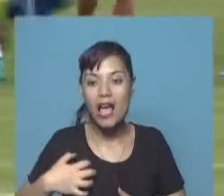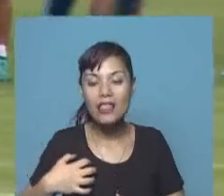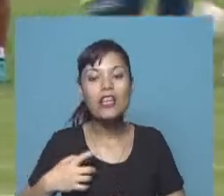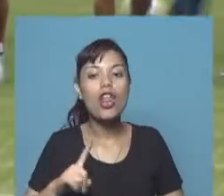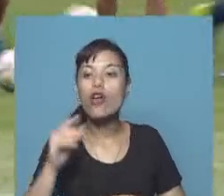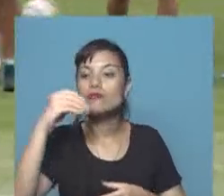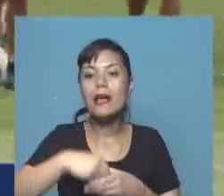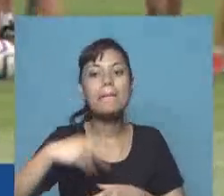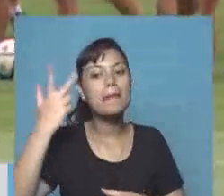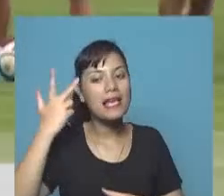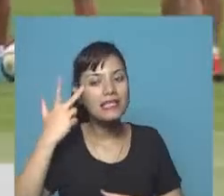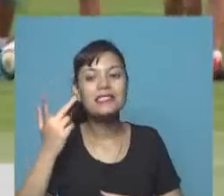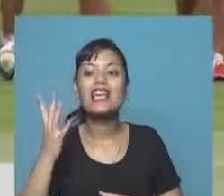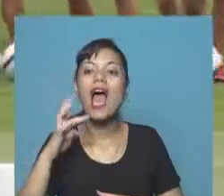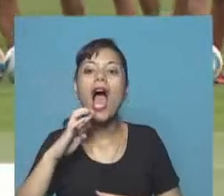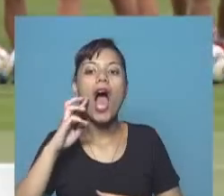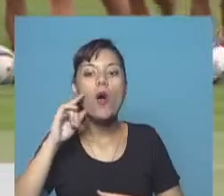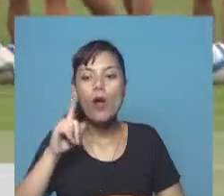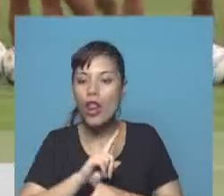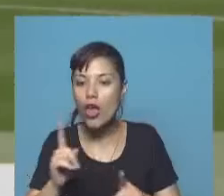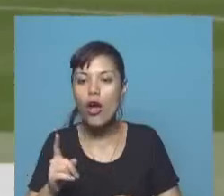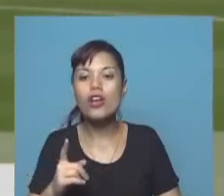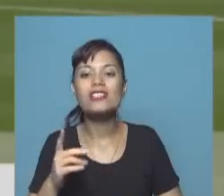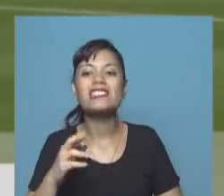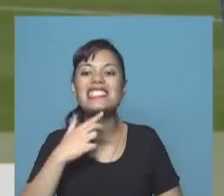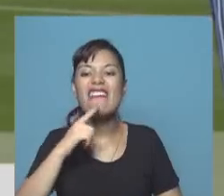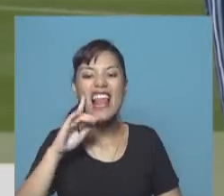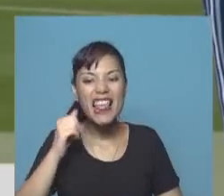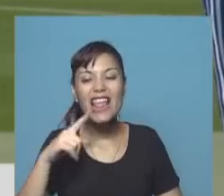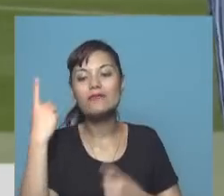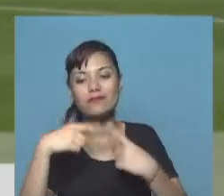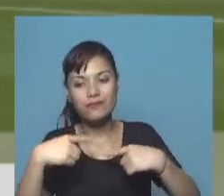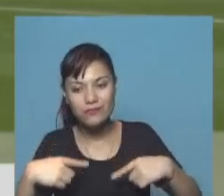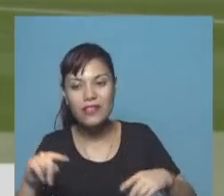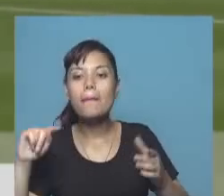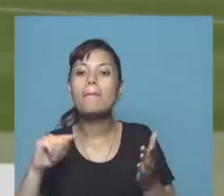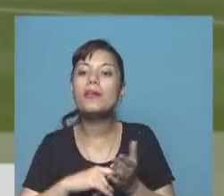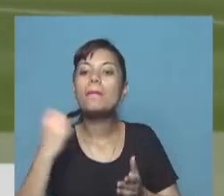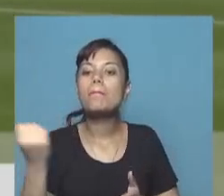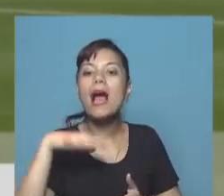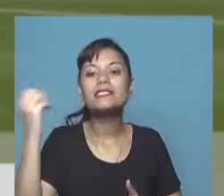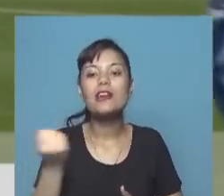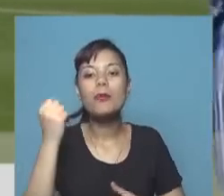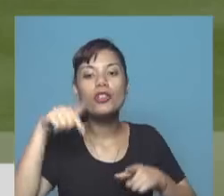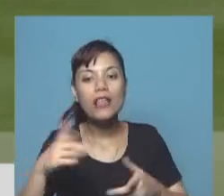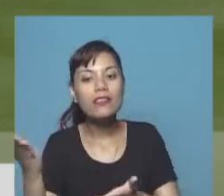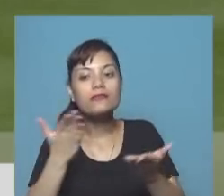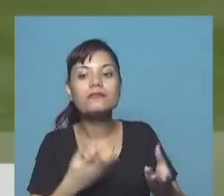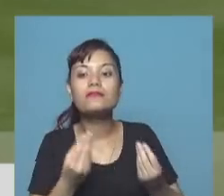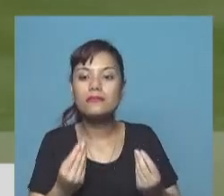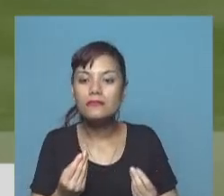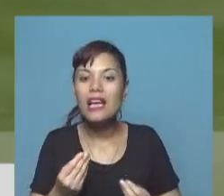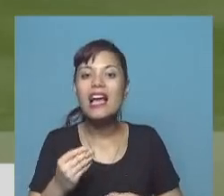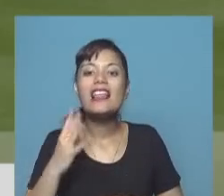no cuenta con Messi, no cuenta con Agüero, no cuenta con Zabaleta, entre otros nombres. Pero la más importante ahora de esta convocatoria tiene que ver